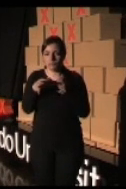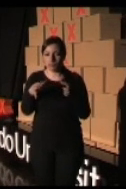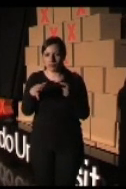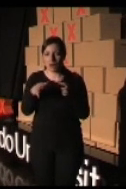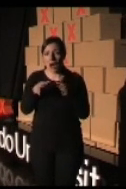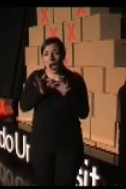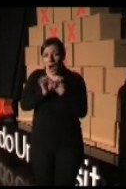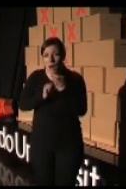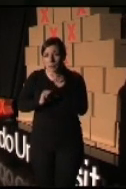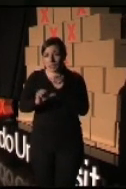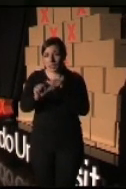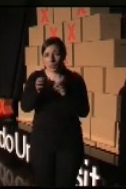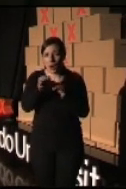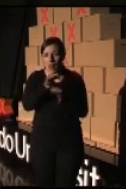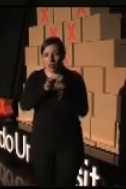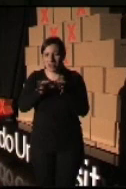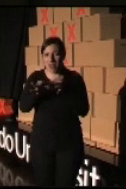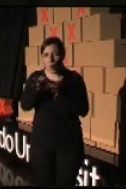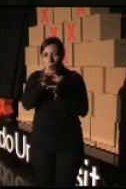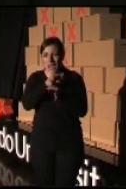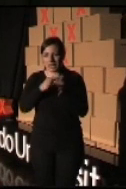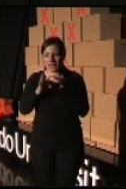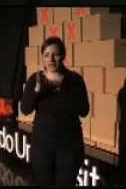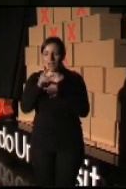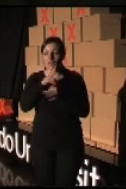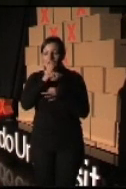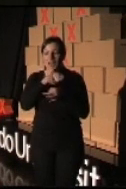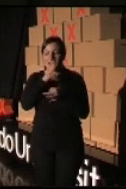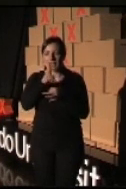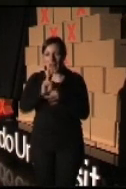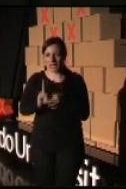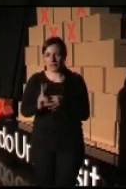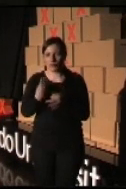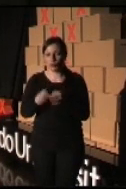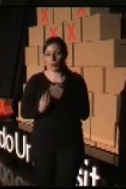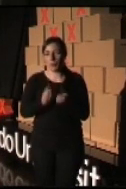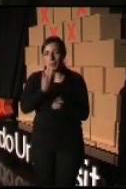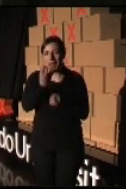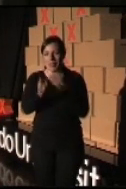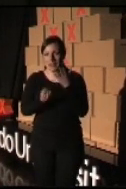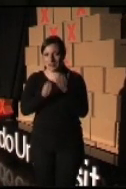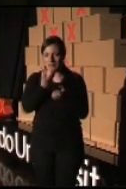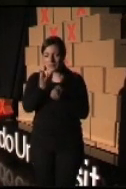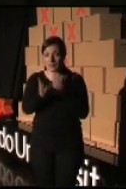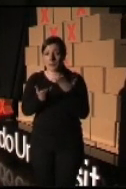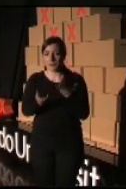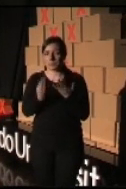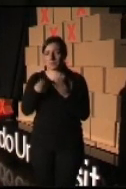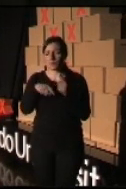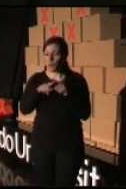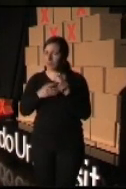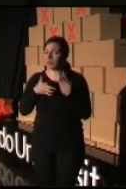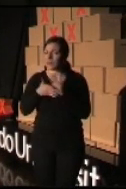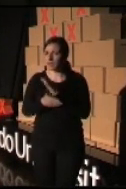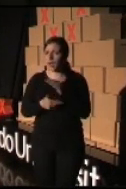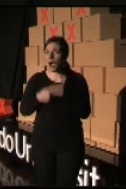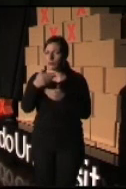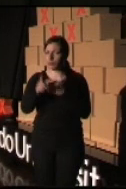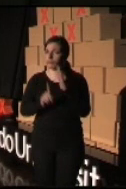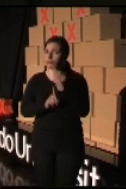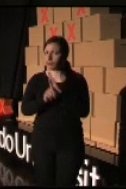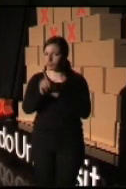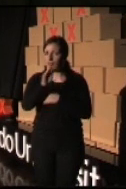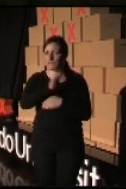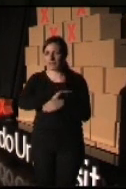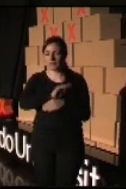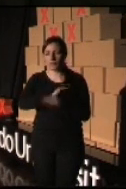las células vegetales, las células que dieron lugar a las plantas. Pues bien, esto es un gran avance, pero todavía, hasta el momento